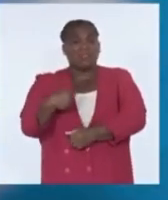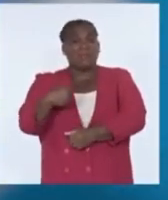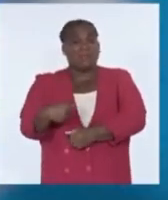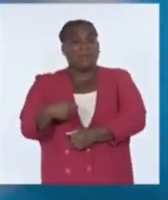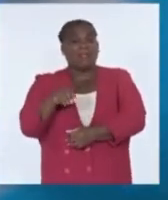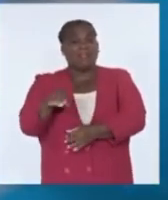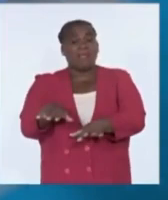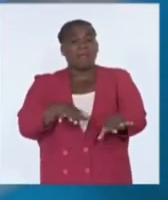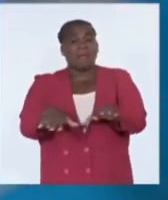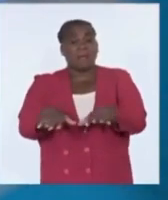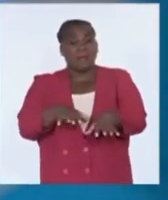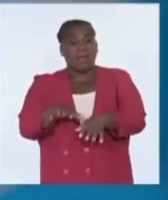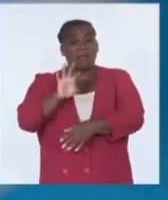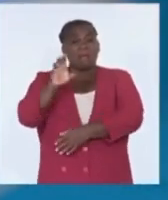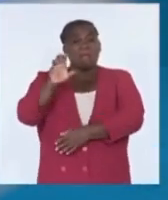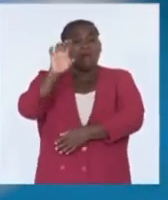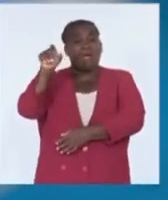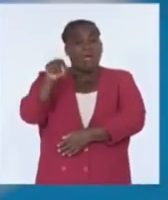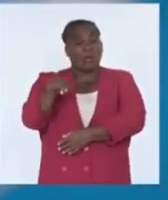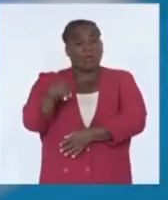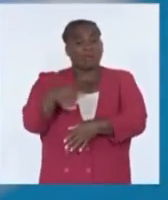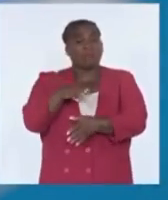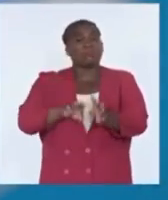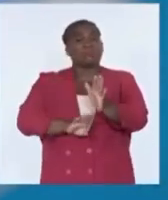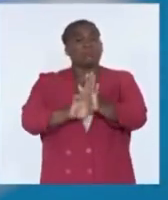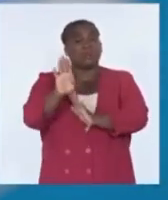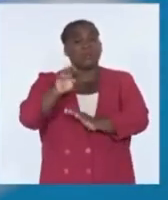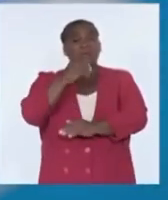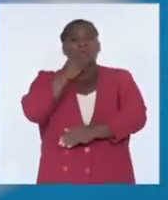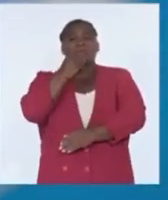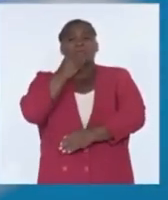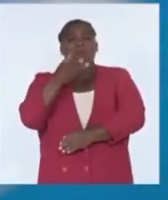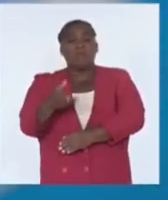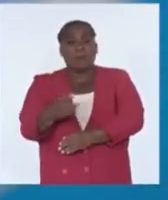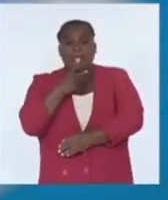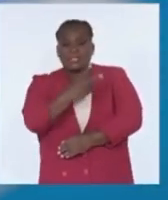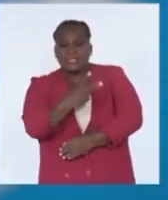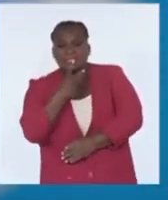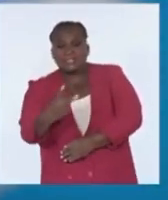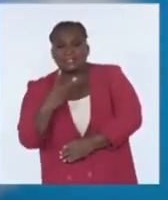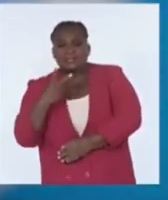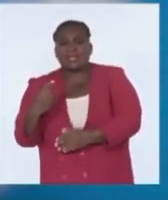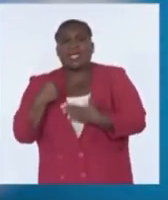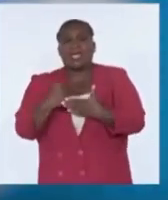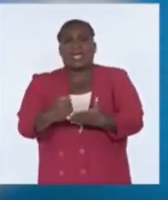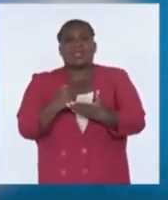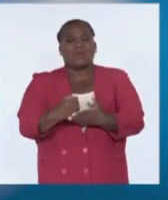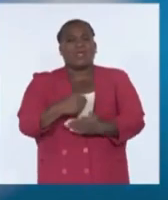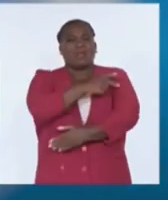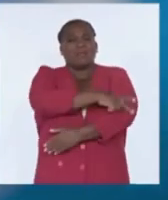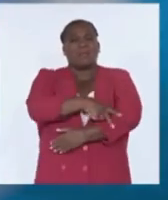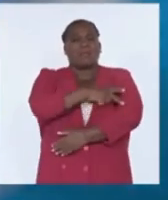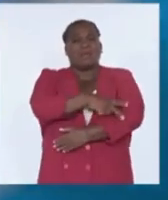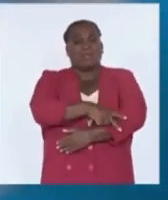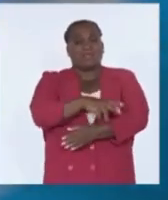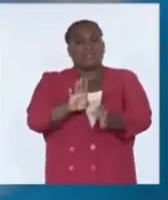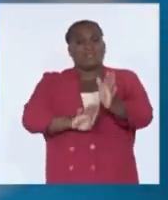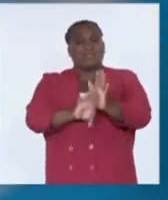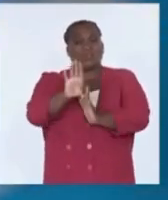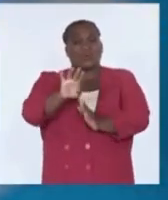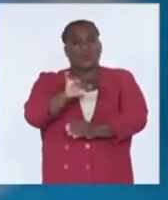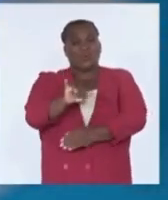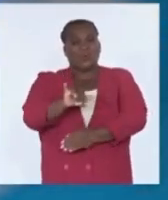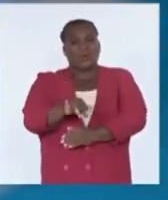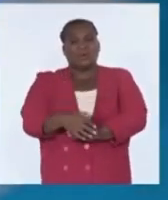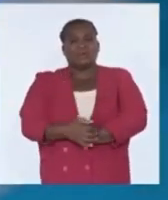los bancos multilaterales de desarrollo para que estos puedan asistir asistir eficazmente a los países en desarrollo como un todo Sin